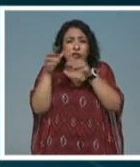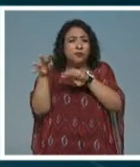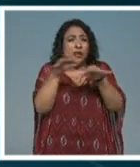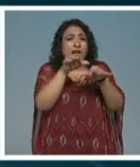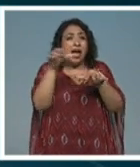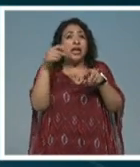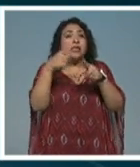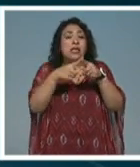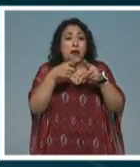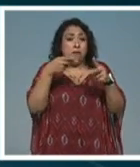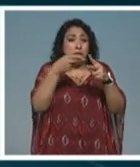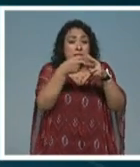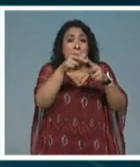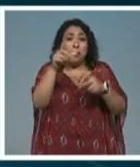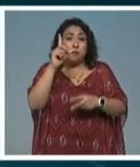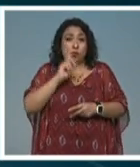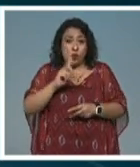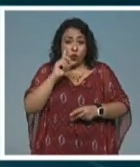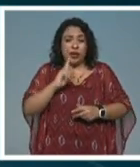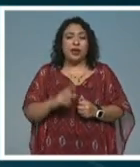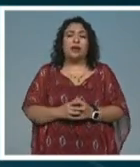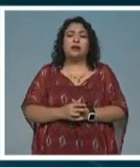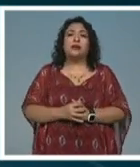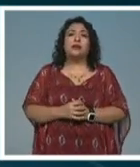los feminicidios.